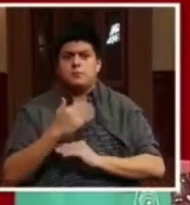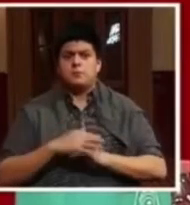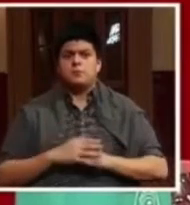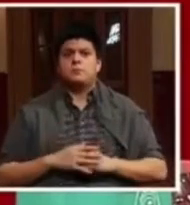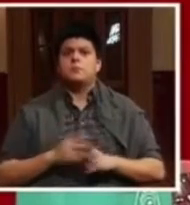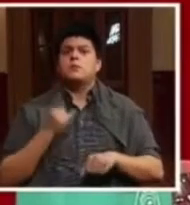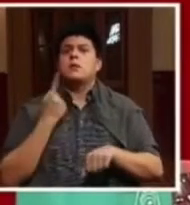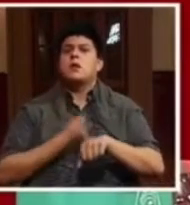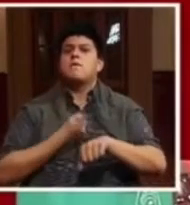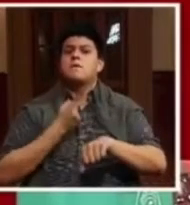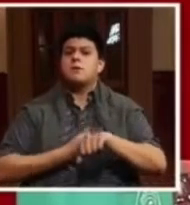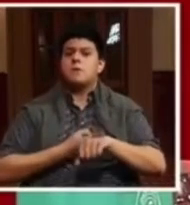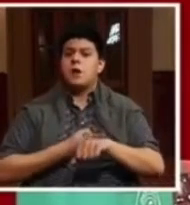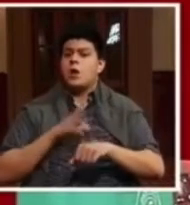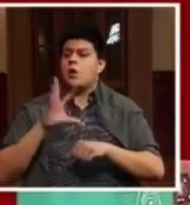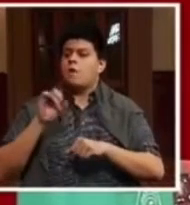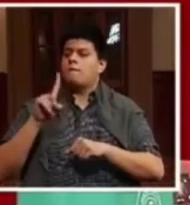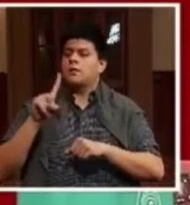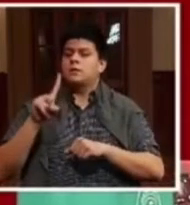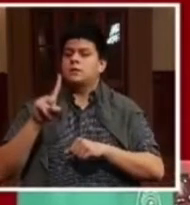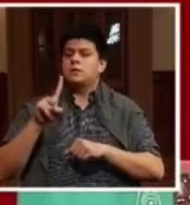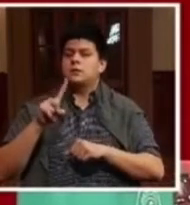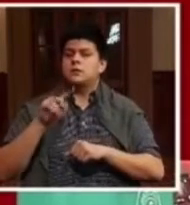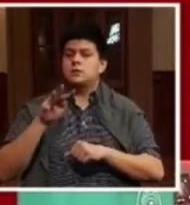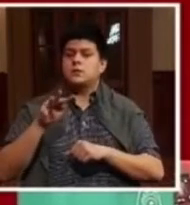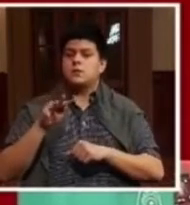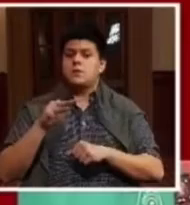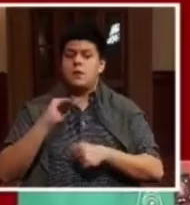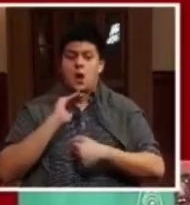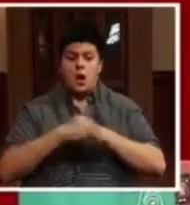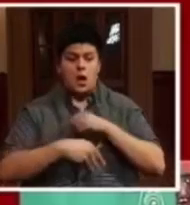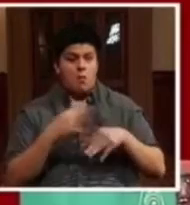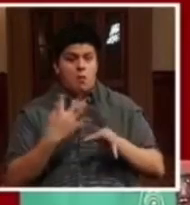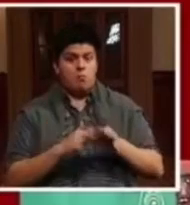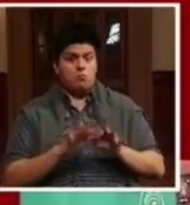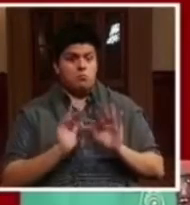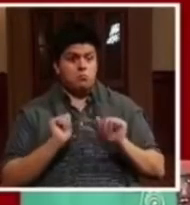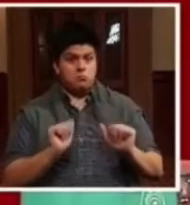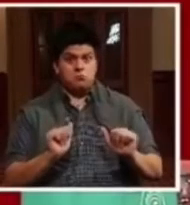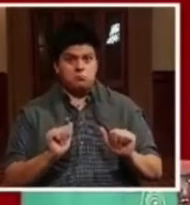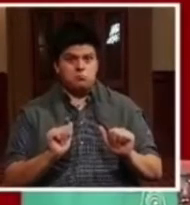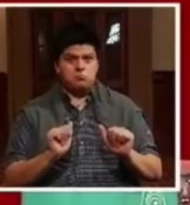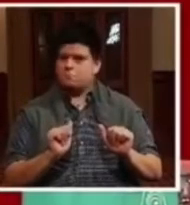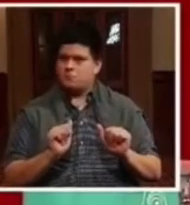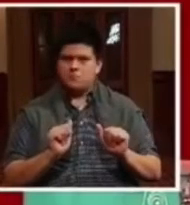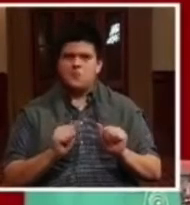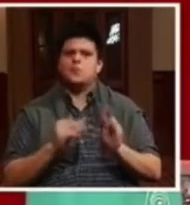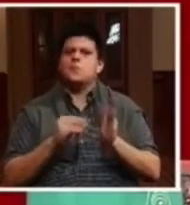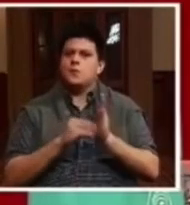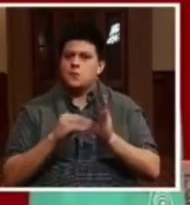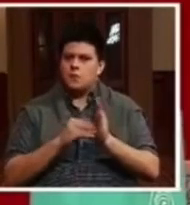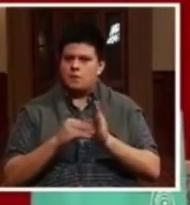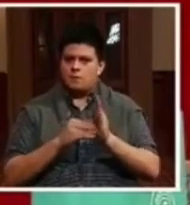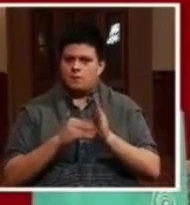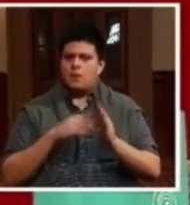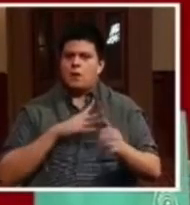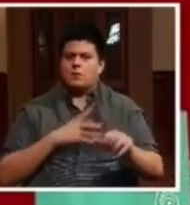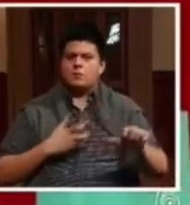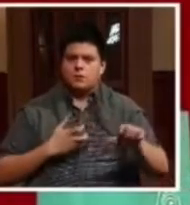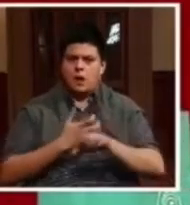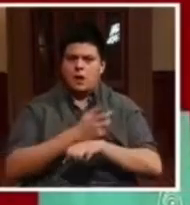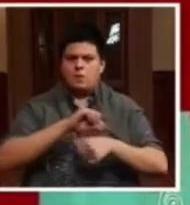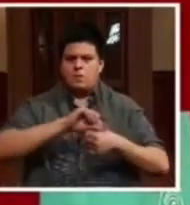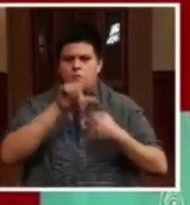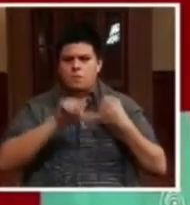La enfermedad COVID-19 no se ha terminado. Sigue en nuestro estado, en el mundo, en nuestro